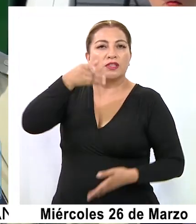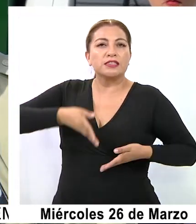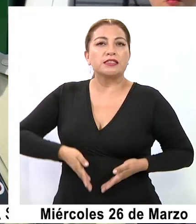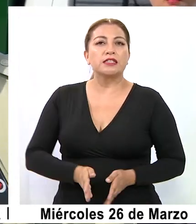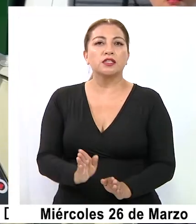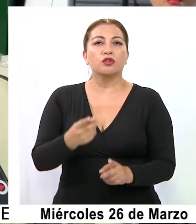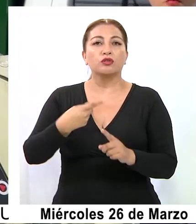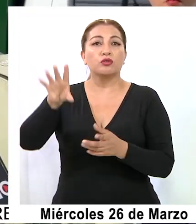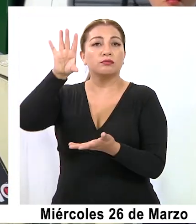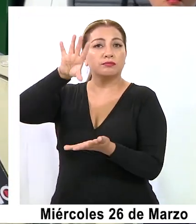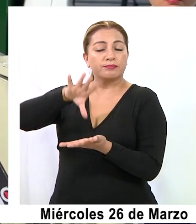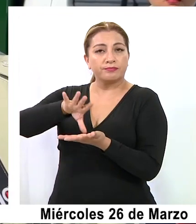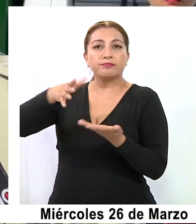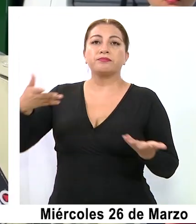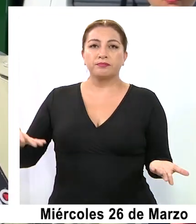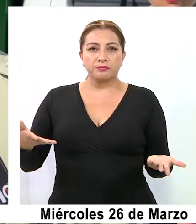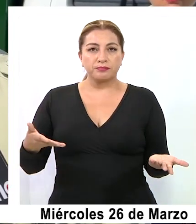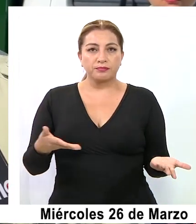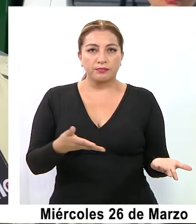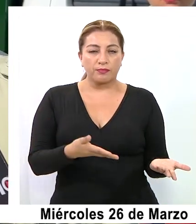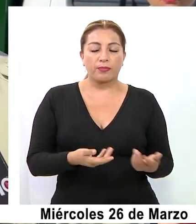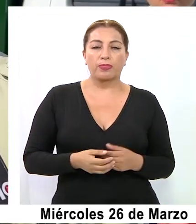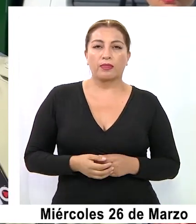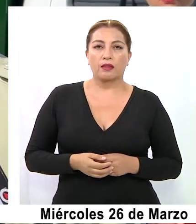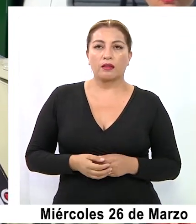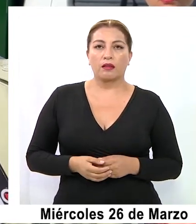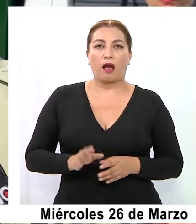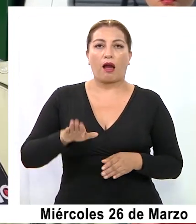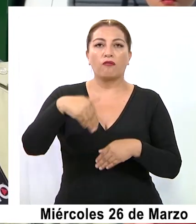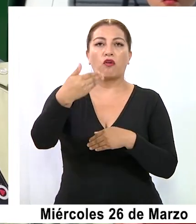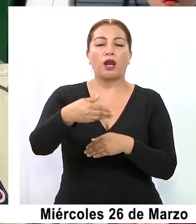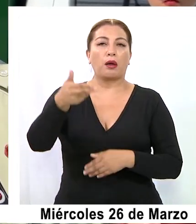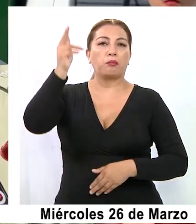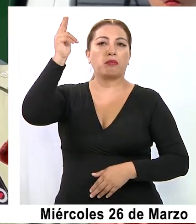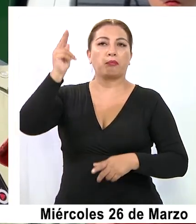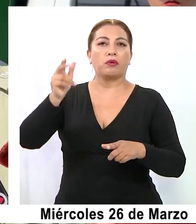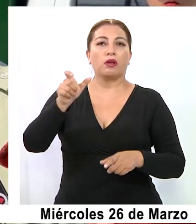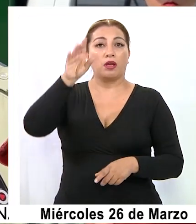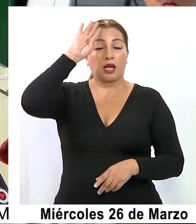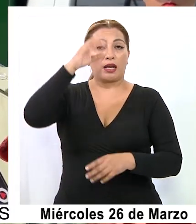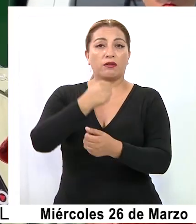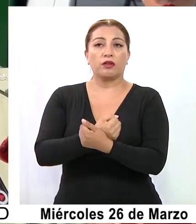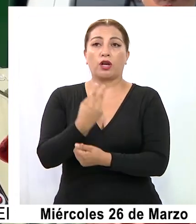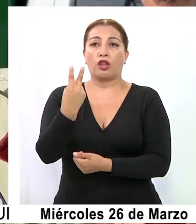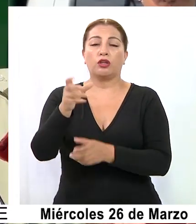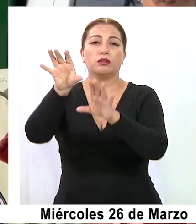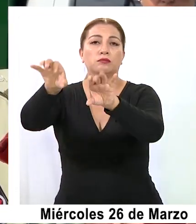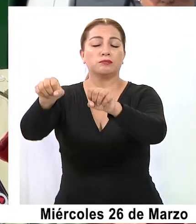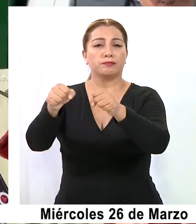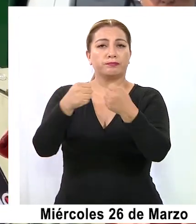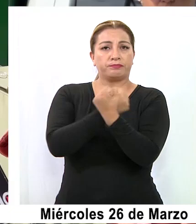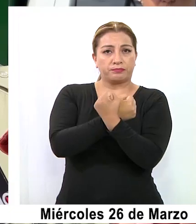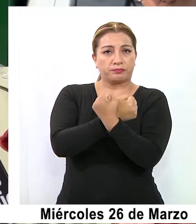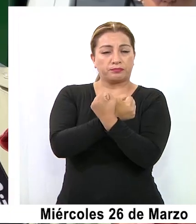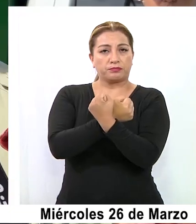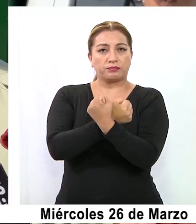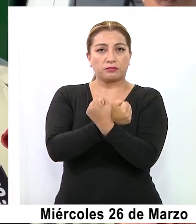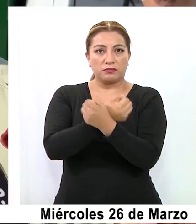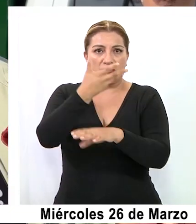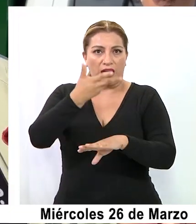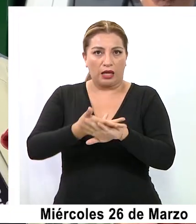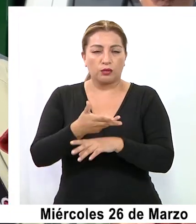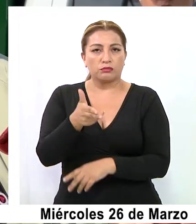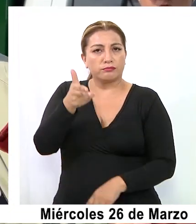nacionalidad extranjera, los cuales efectuaban disparos logrando la detención de esta incautando en primera instancia un